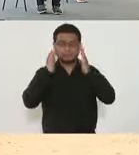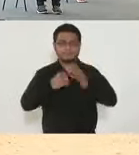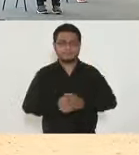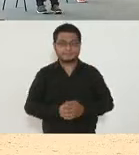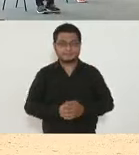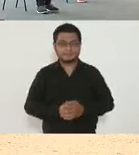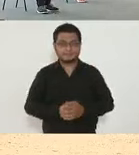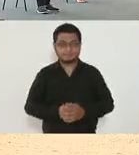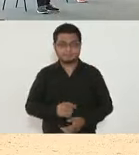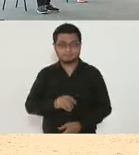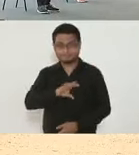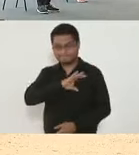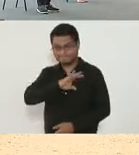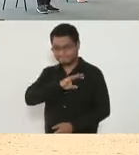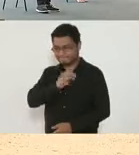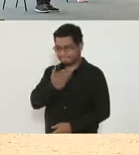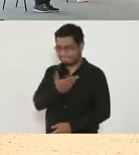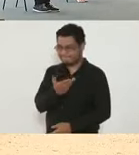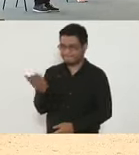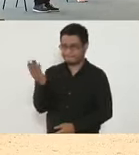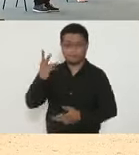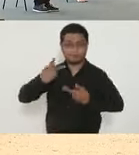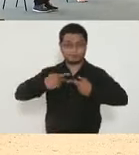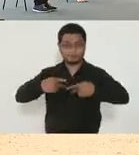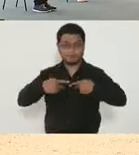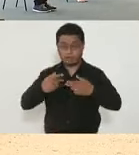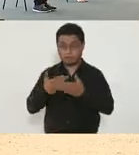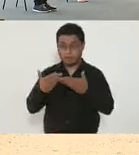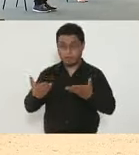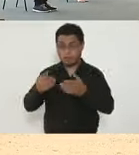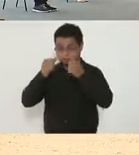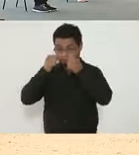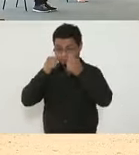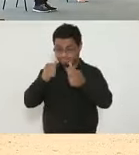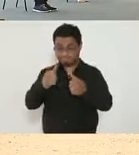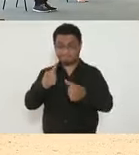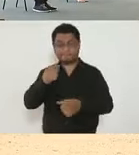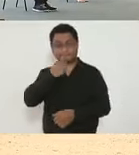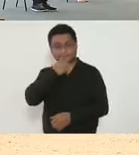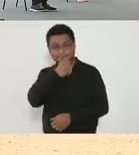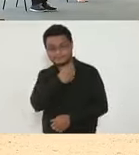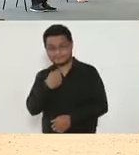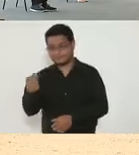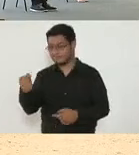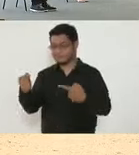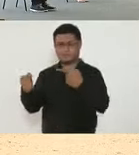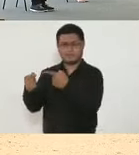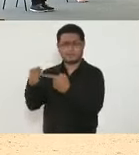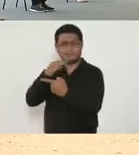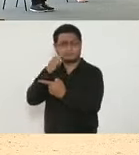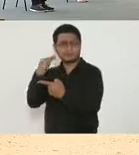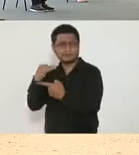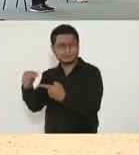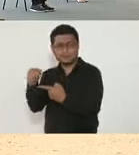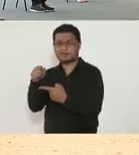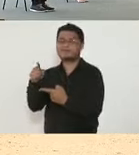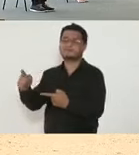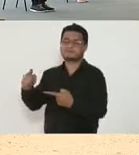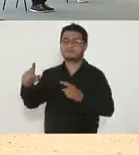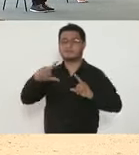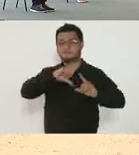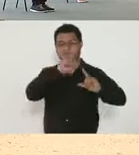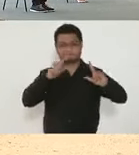Estimado público, escuchemos el mensaje que nos dirige el presidente constitucional de los Estados